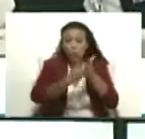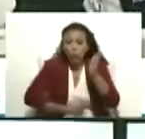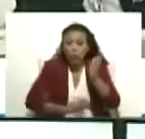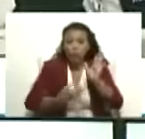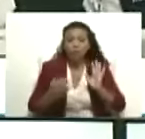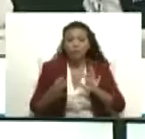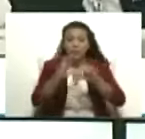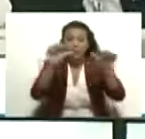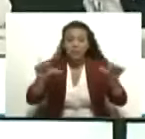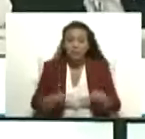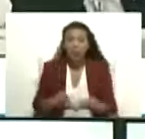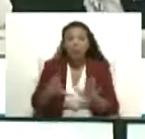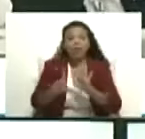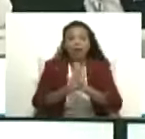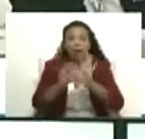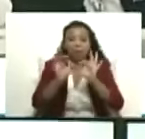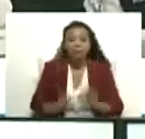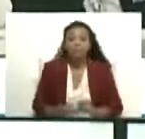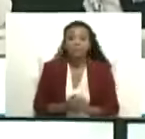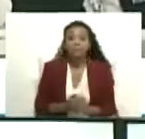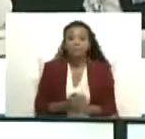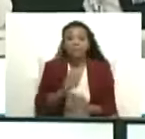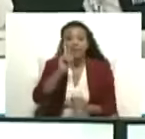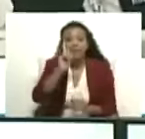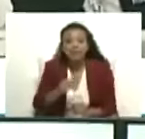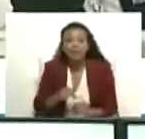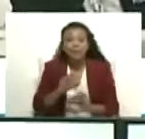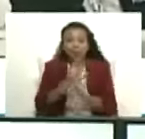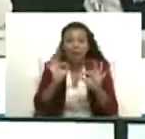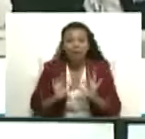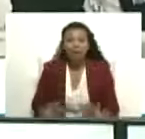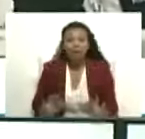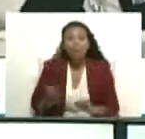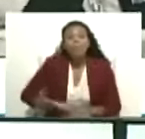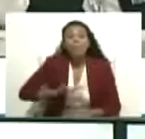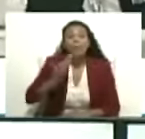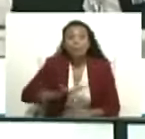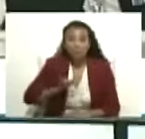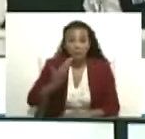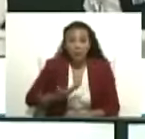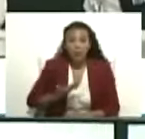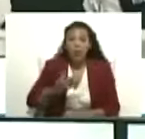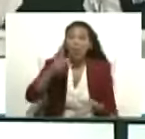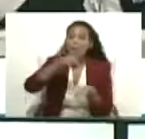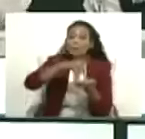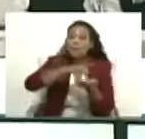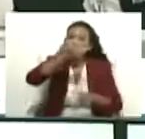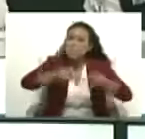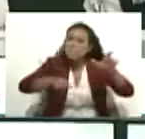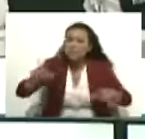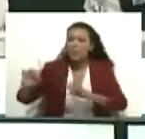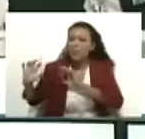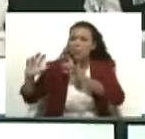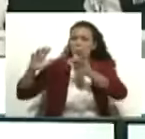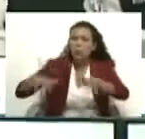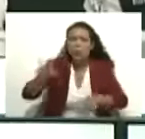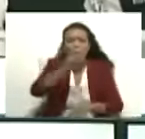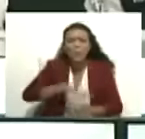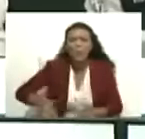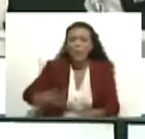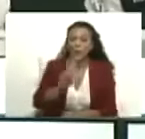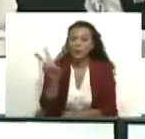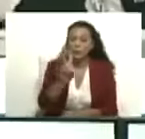constitucional y a la legalidad. Y por supuesto, con lo más importante, con la participación de nuestro querido